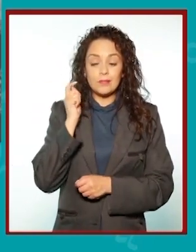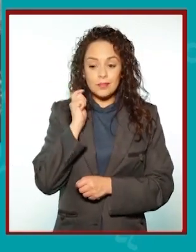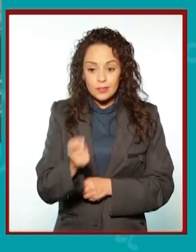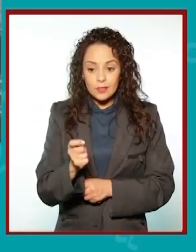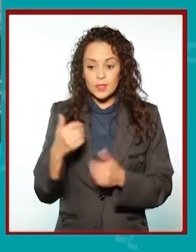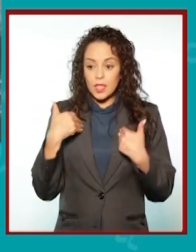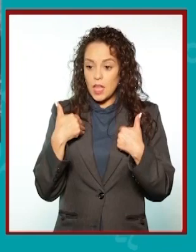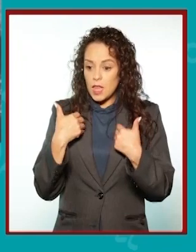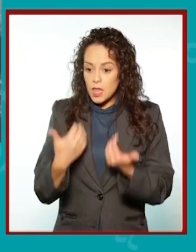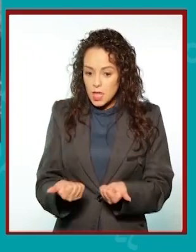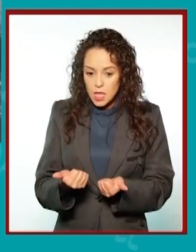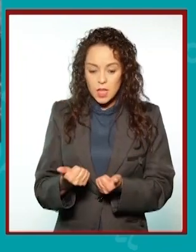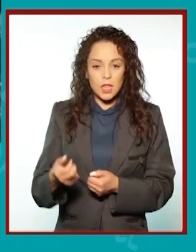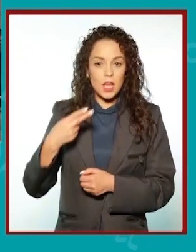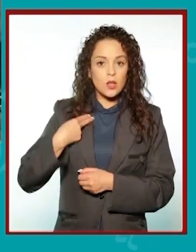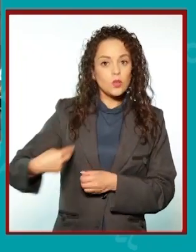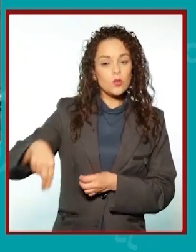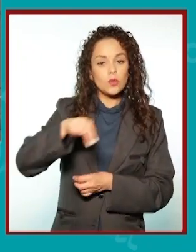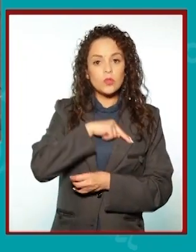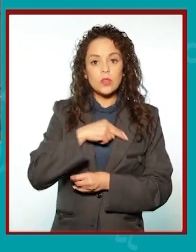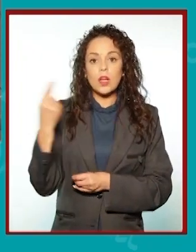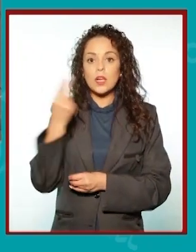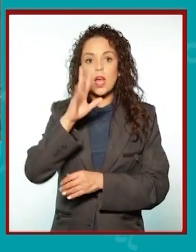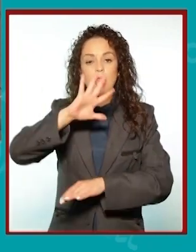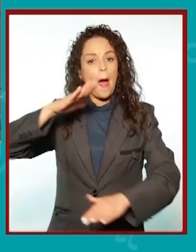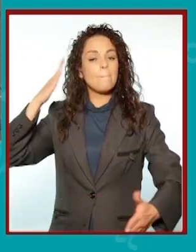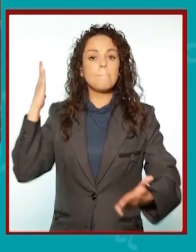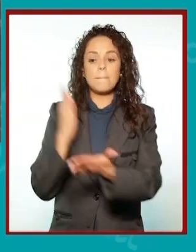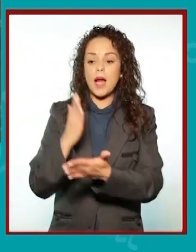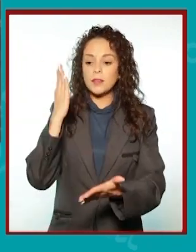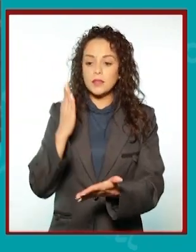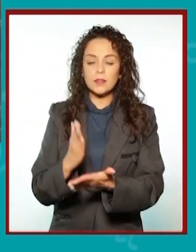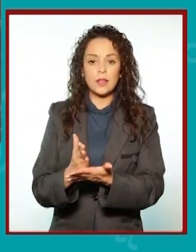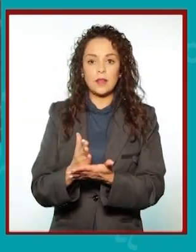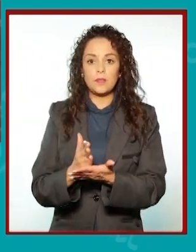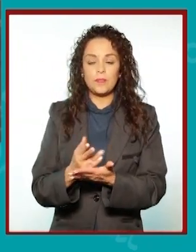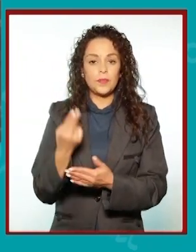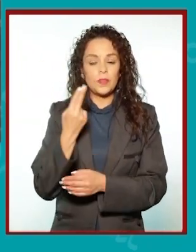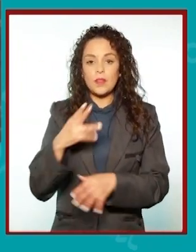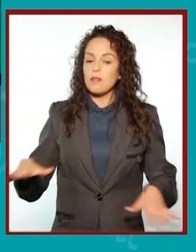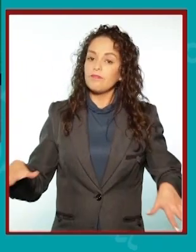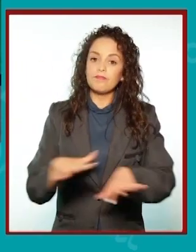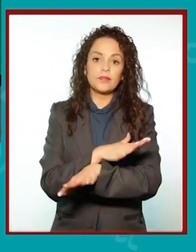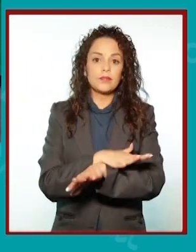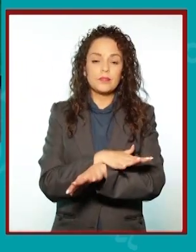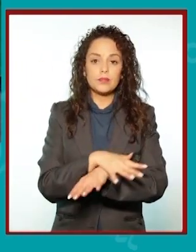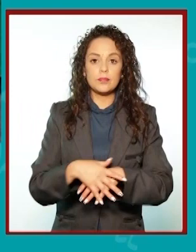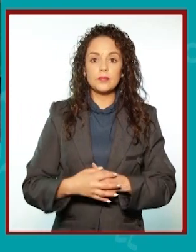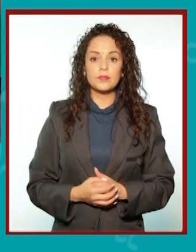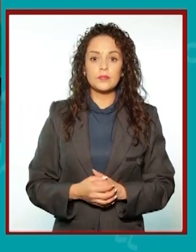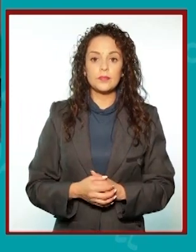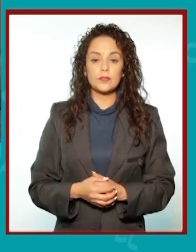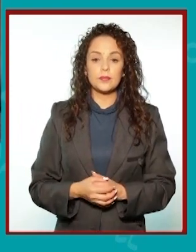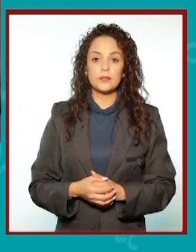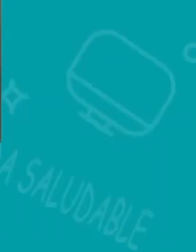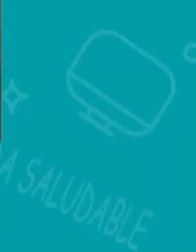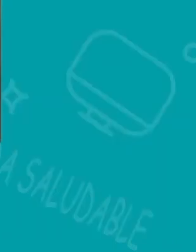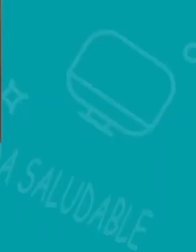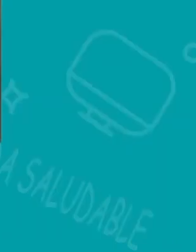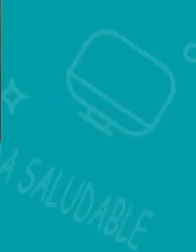convencemos y no nos convencemos como sociedad que tenemos que decir basta ya, no, este cambio no va a ocurrir.